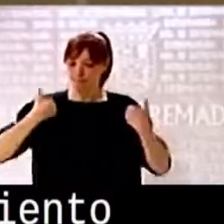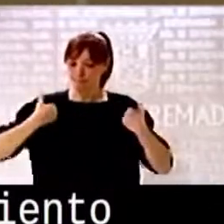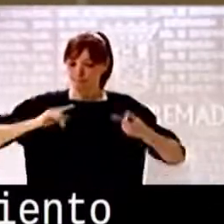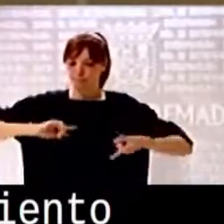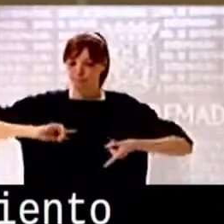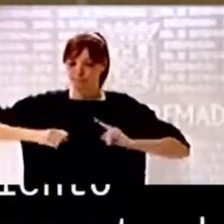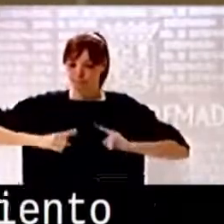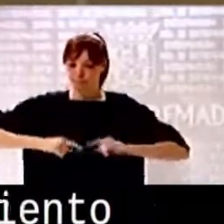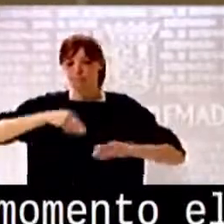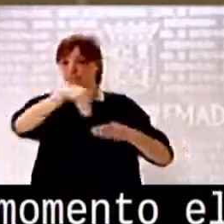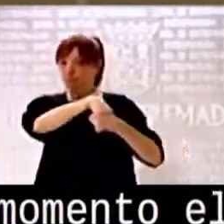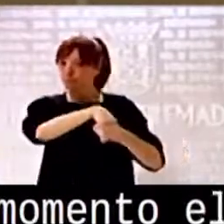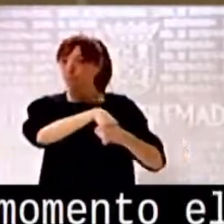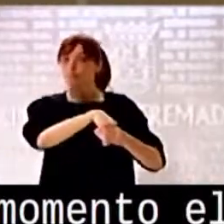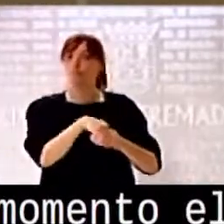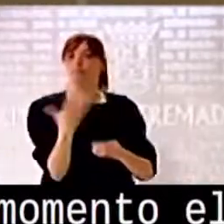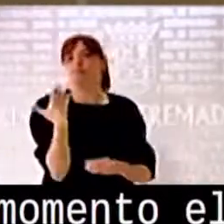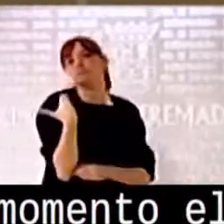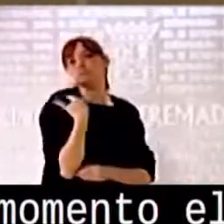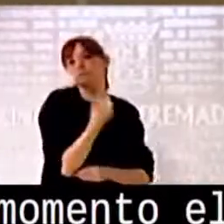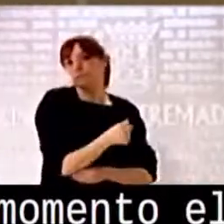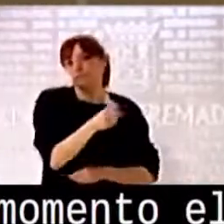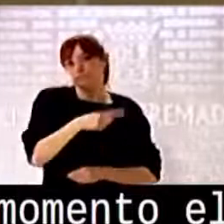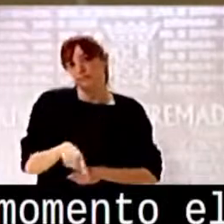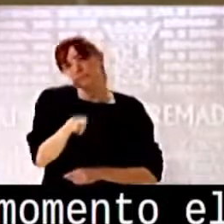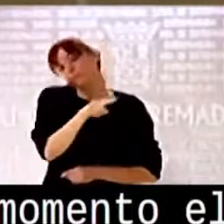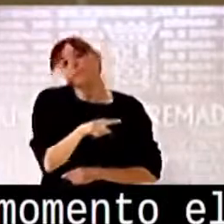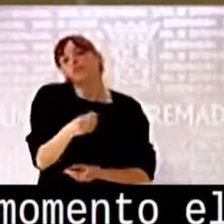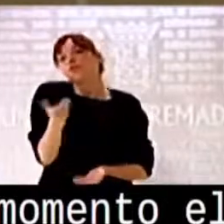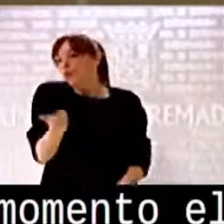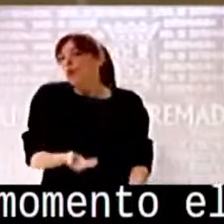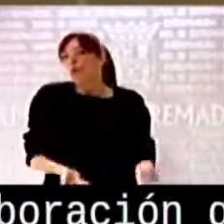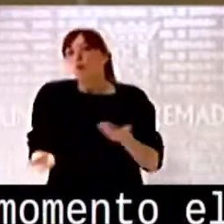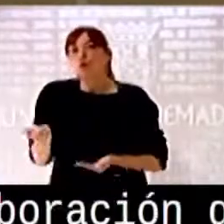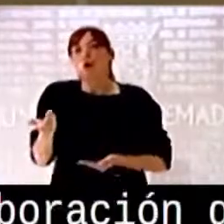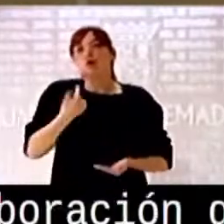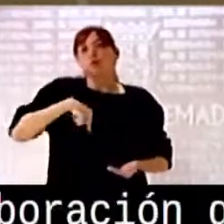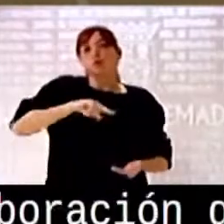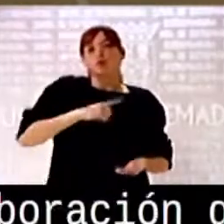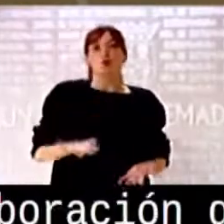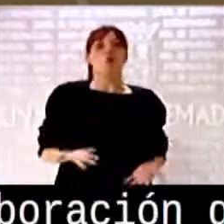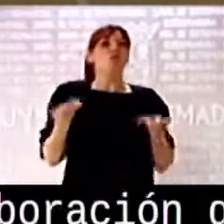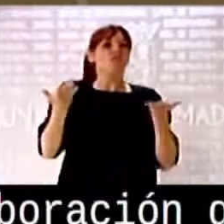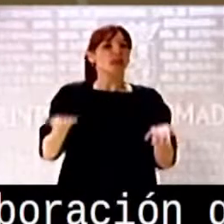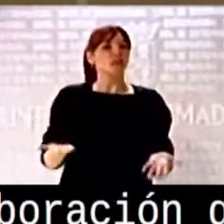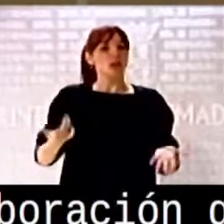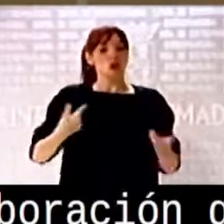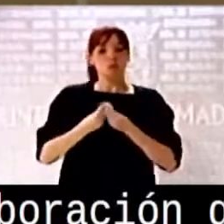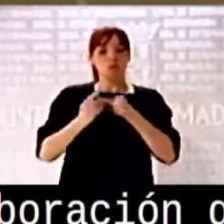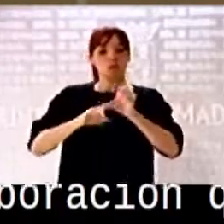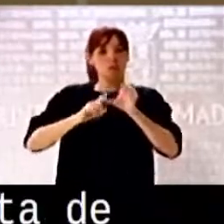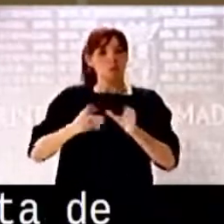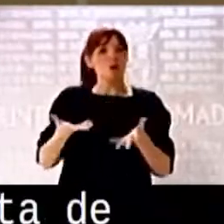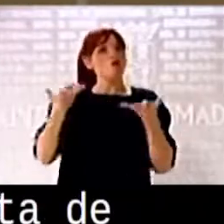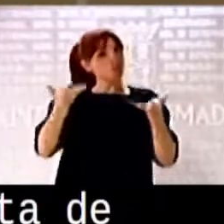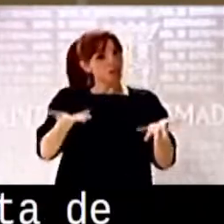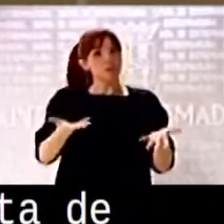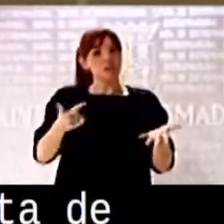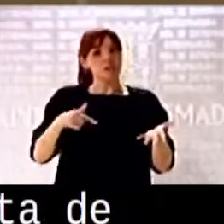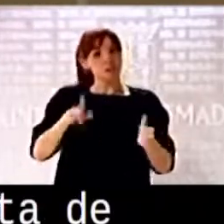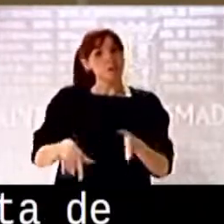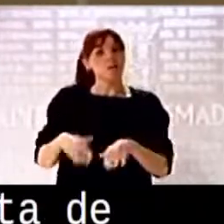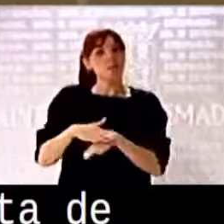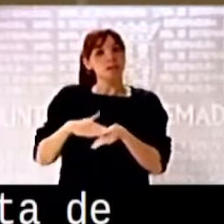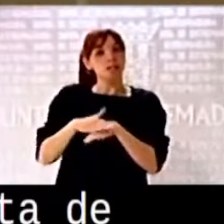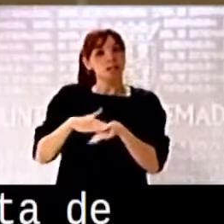dirigen en este momento el Ayuntamiento, quienes esa colaboración que nosotros le ofrecemos desde la Junta de Extremadura y que el